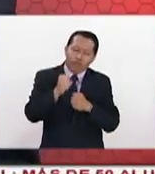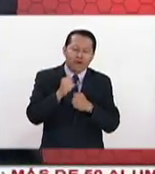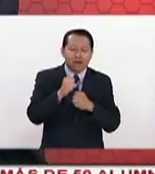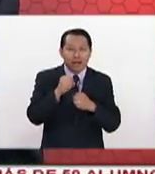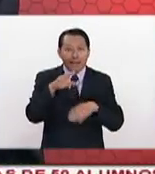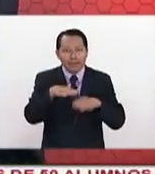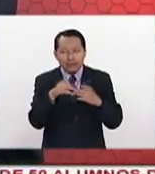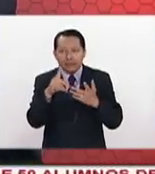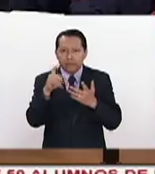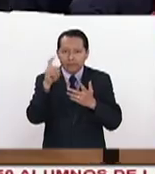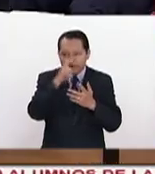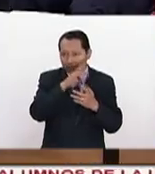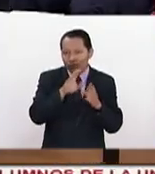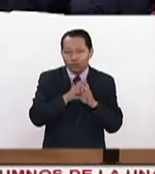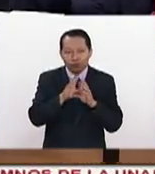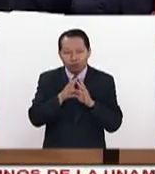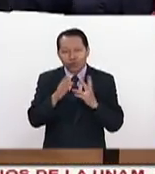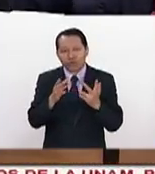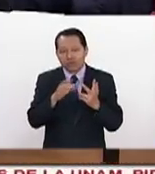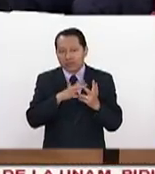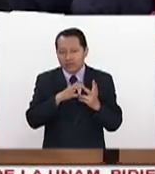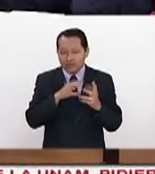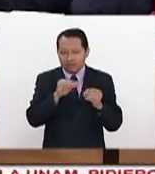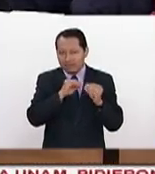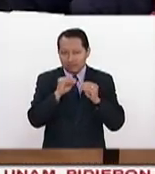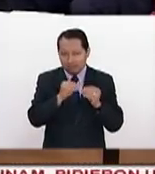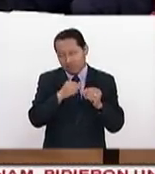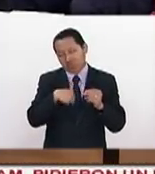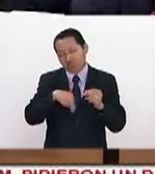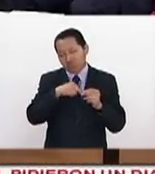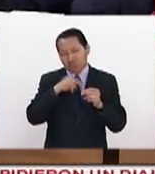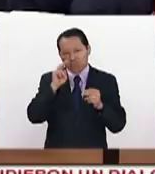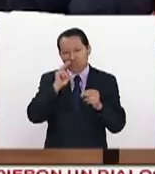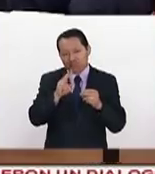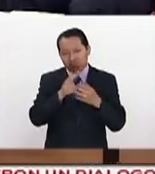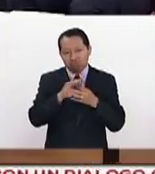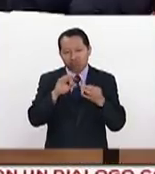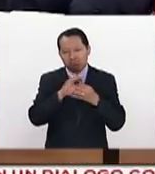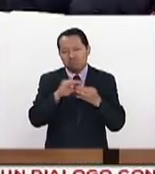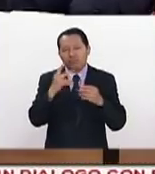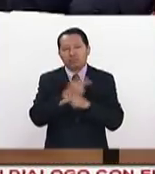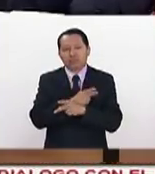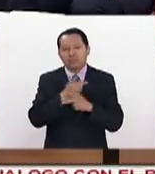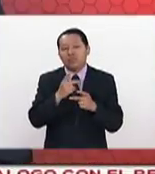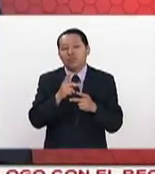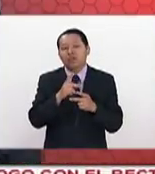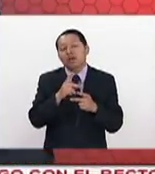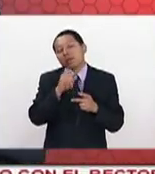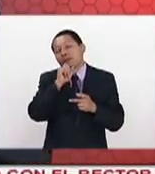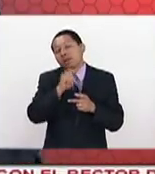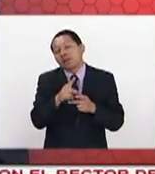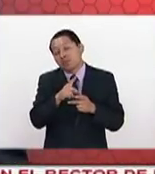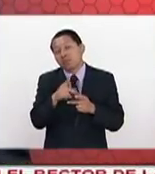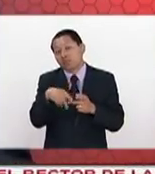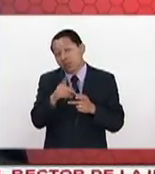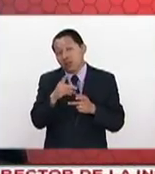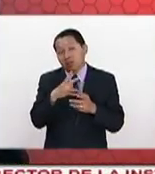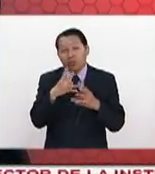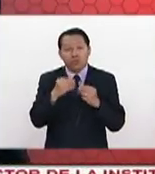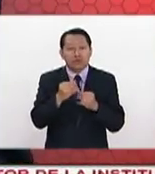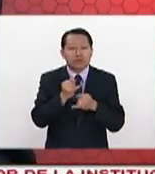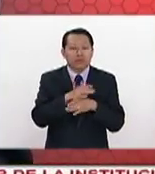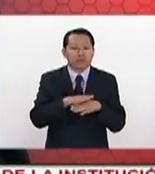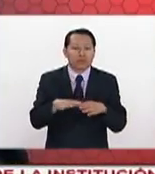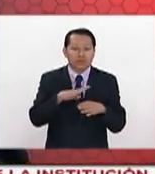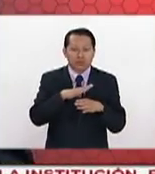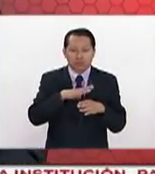ambiguas negociaciones que, bueno, nosotros vemos por parte de los medios de comunicación más o menos lo que va sucediendo. Seguro tras bambalinas hay mucha información que se